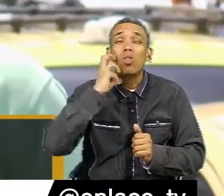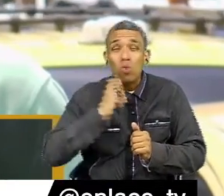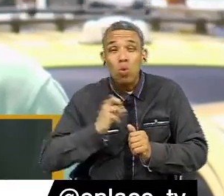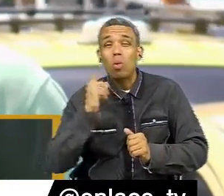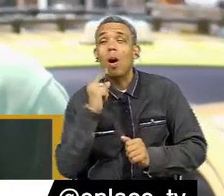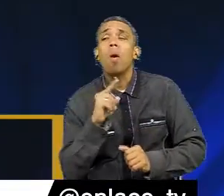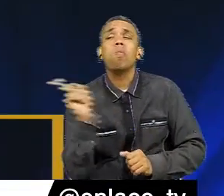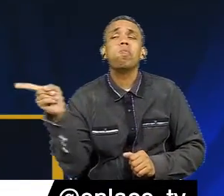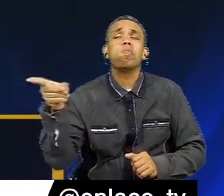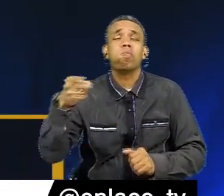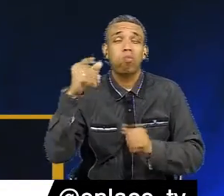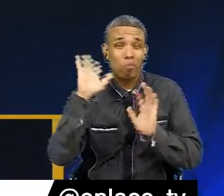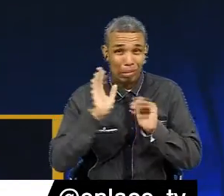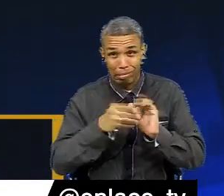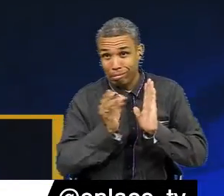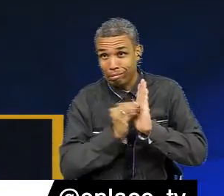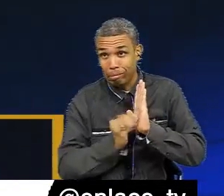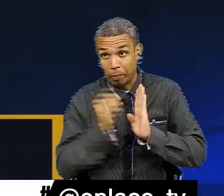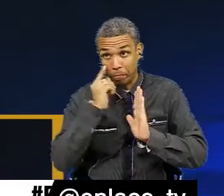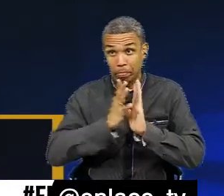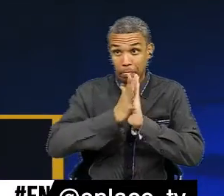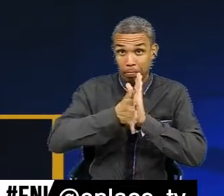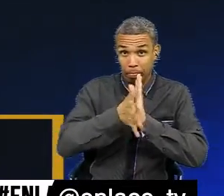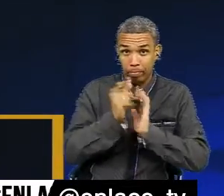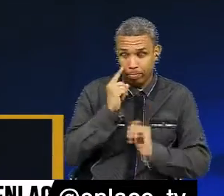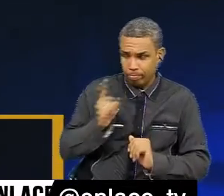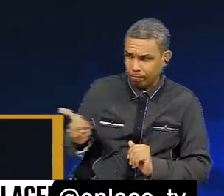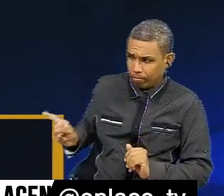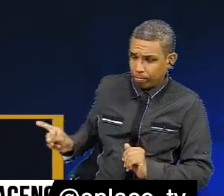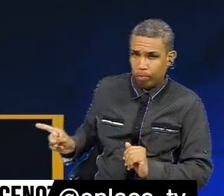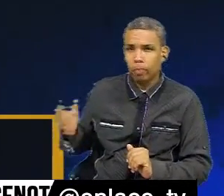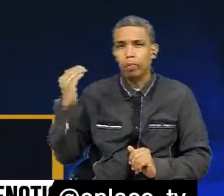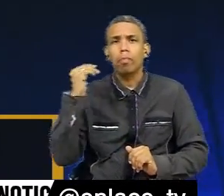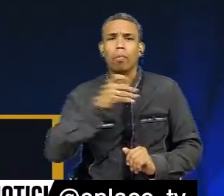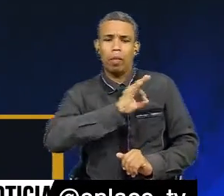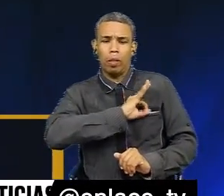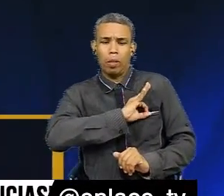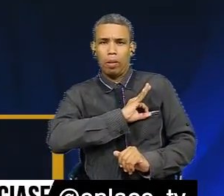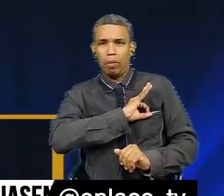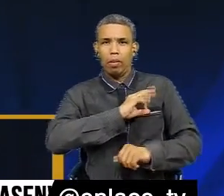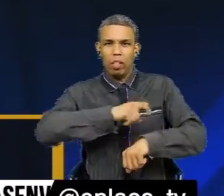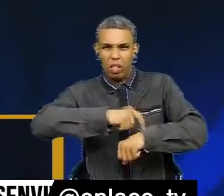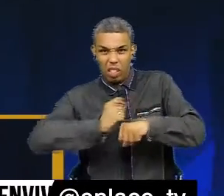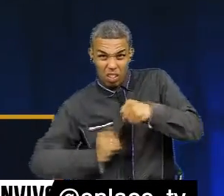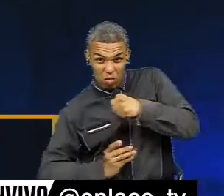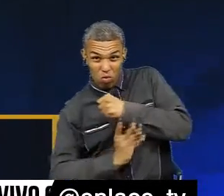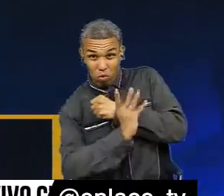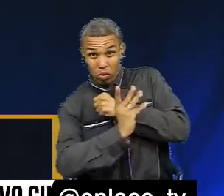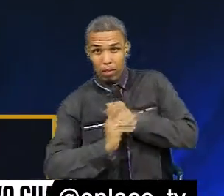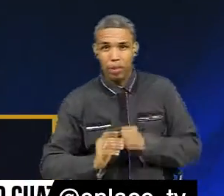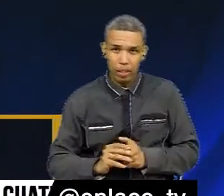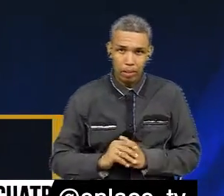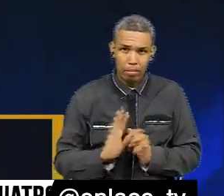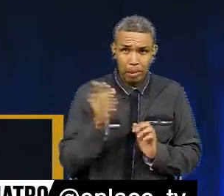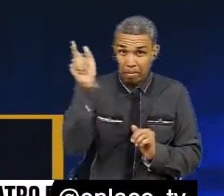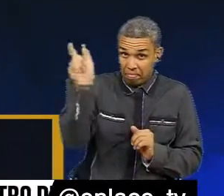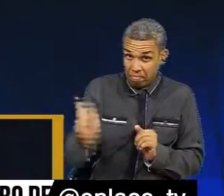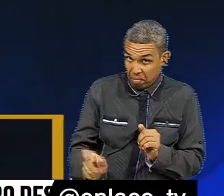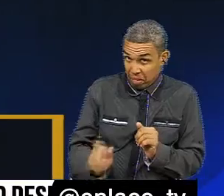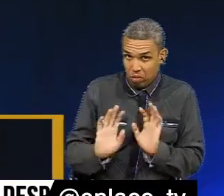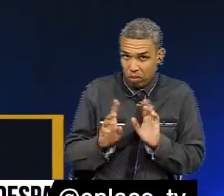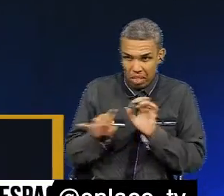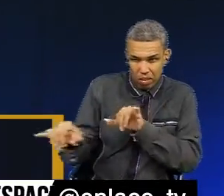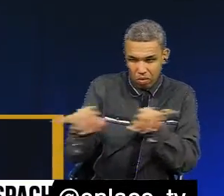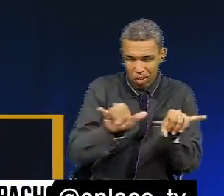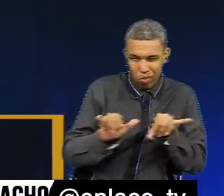el 17 de julio del 2016, a las 4 de la mañana, desafortunadamente un compañero presenta